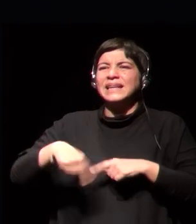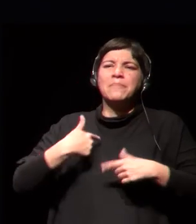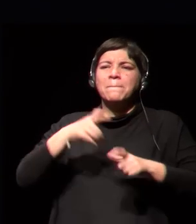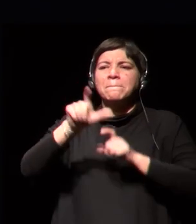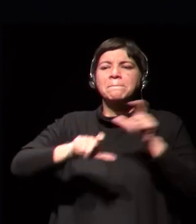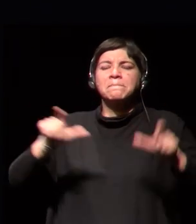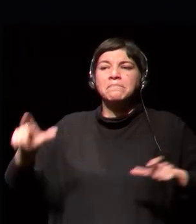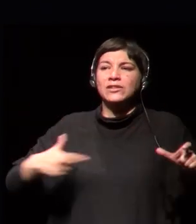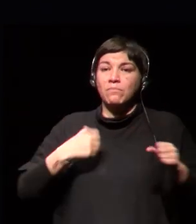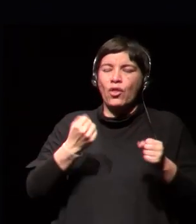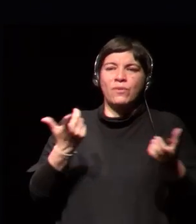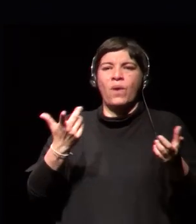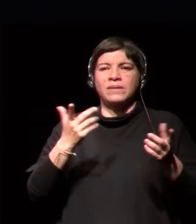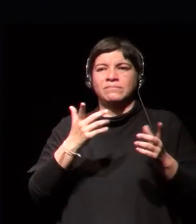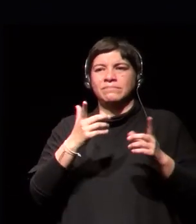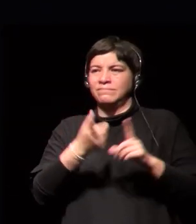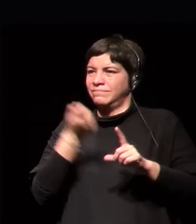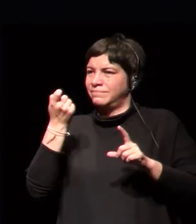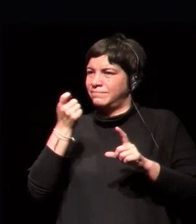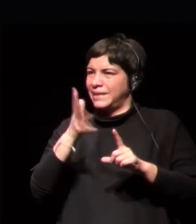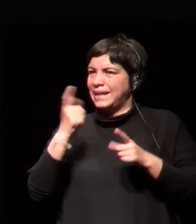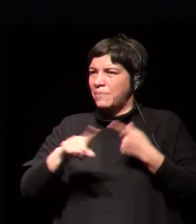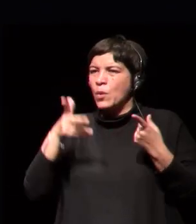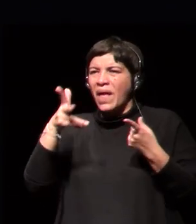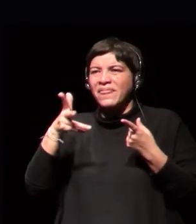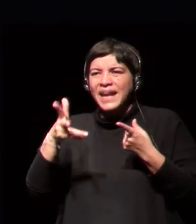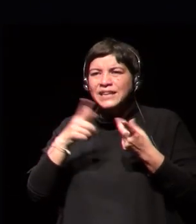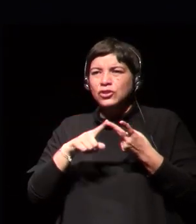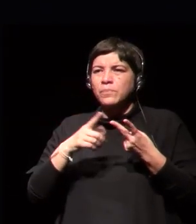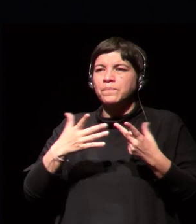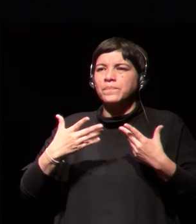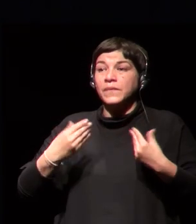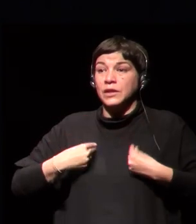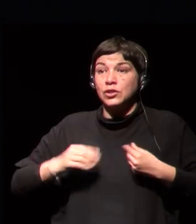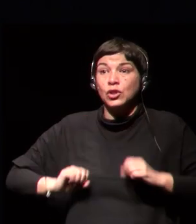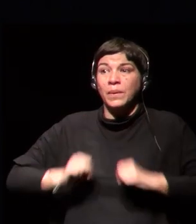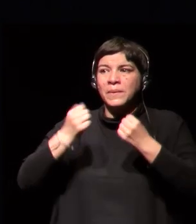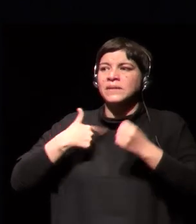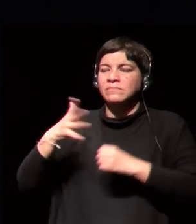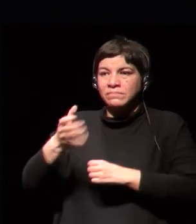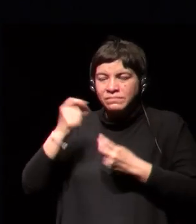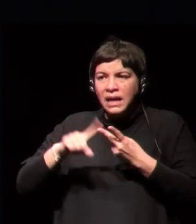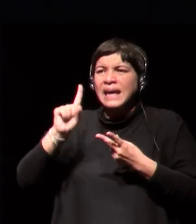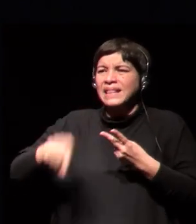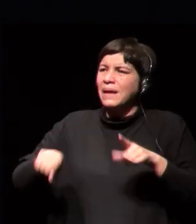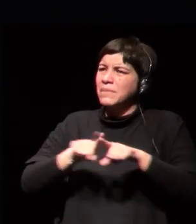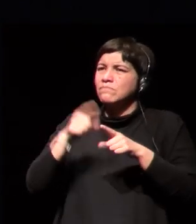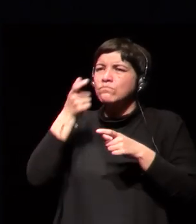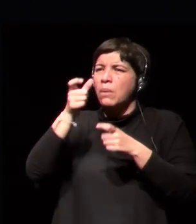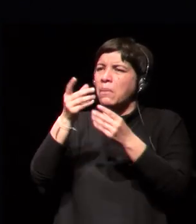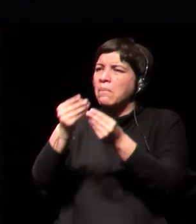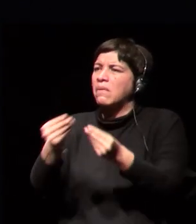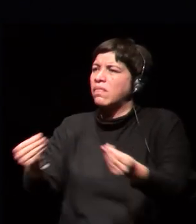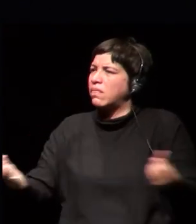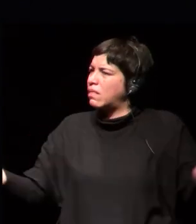las personas de su derecho a sobrevivir y que hace que desvanezca este pueblo. Esto no se comenta